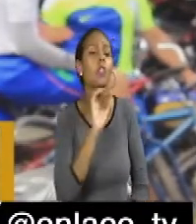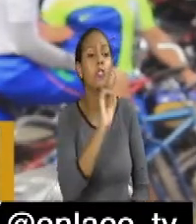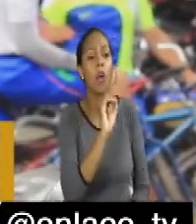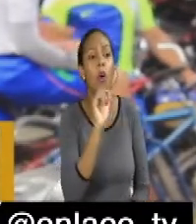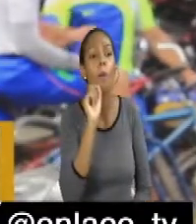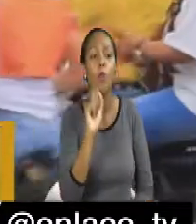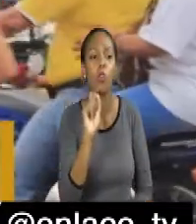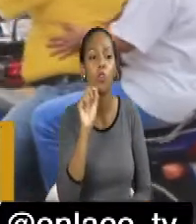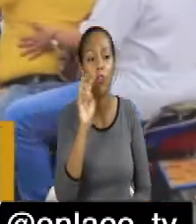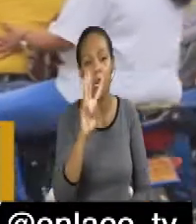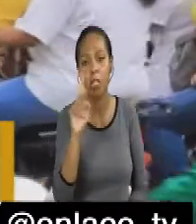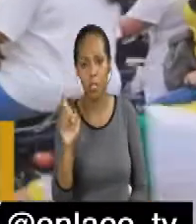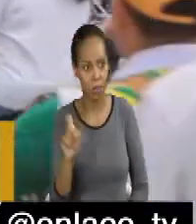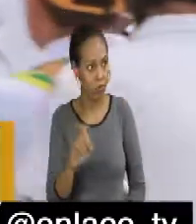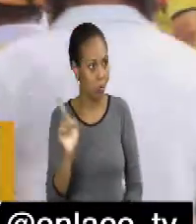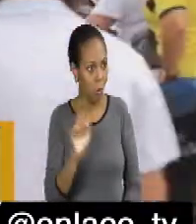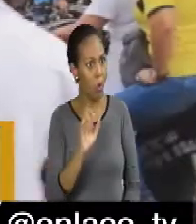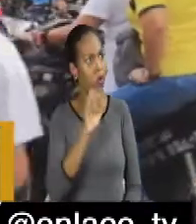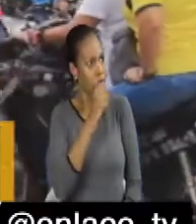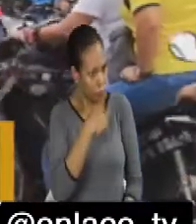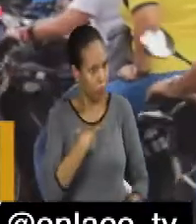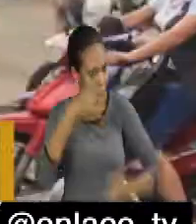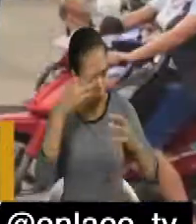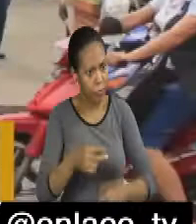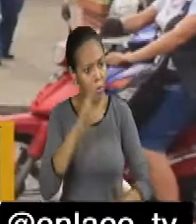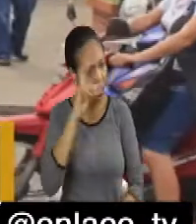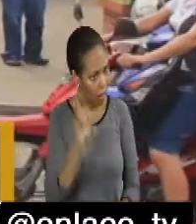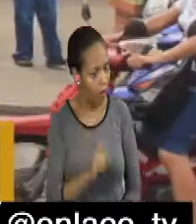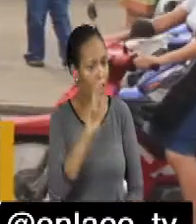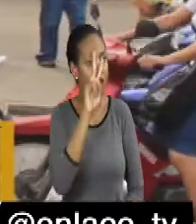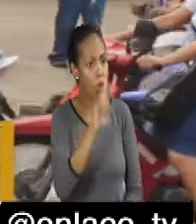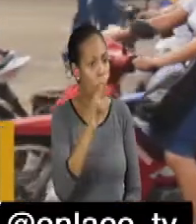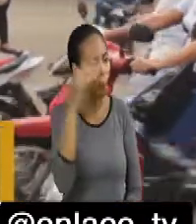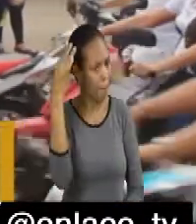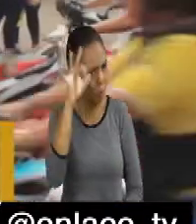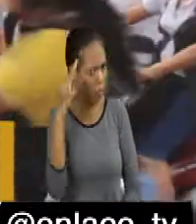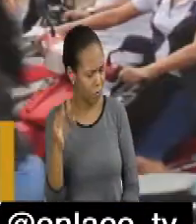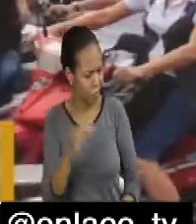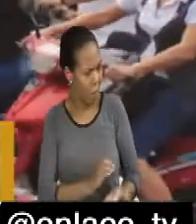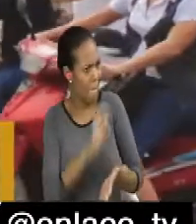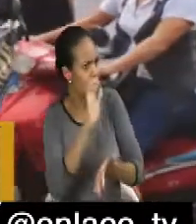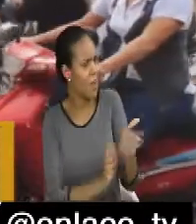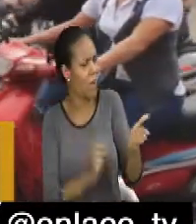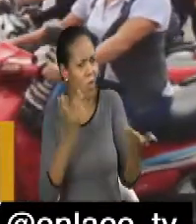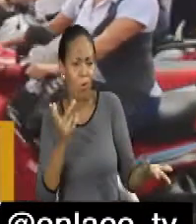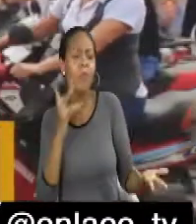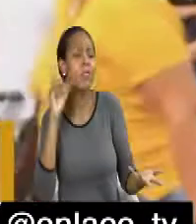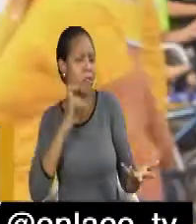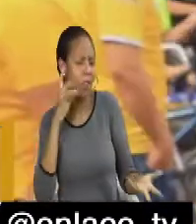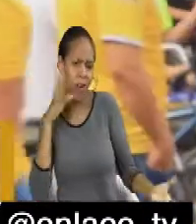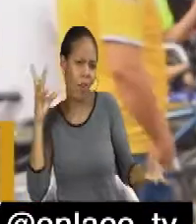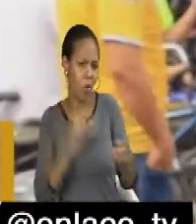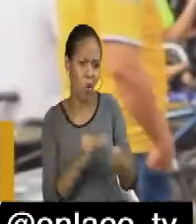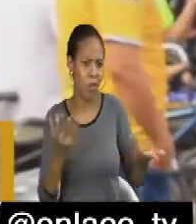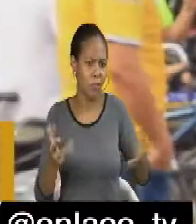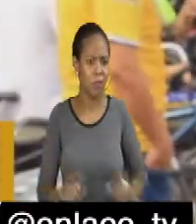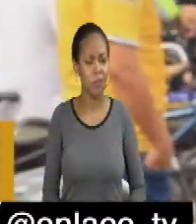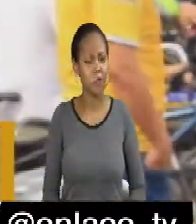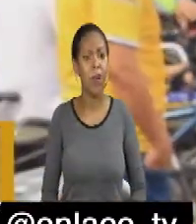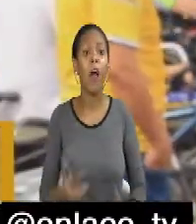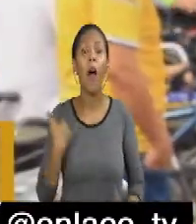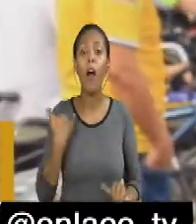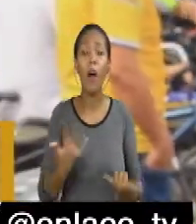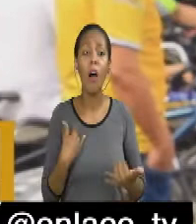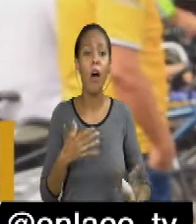cosa ridícula. Ellos esperan que en las próximas horas las partes logren llegar a un acuerdo definitivo. Y no podemos mentirle al país,